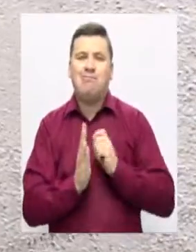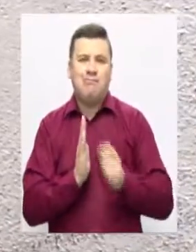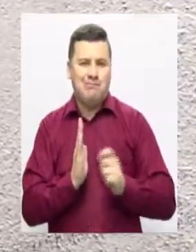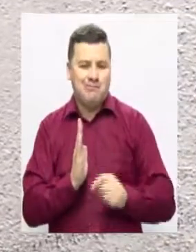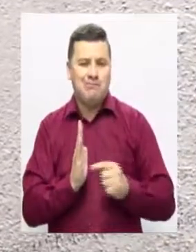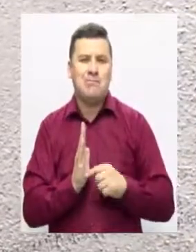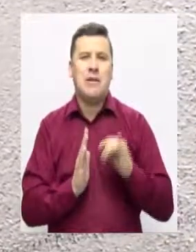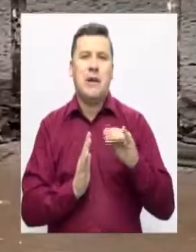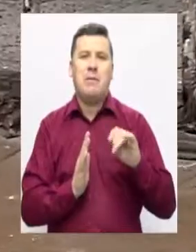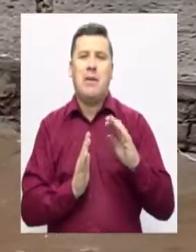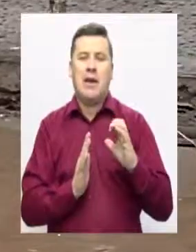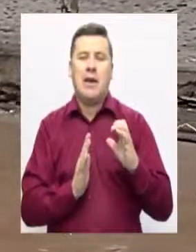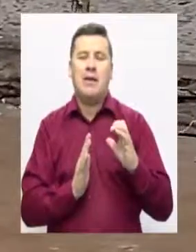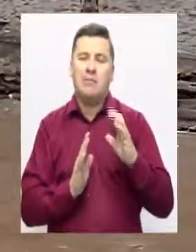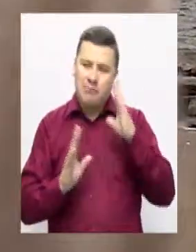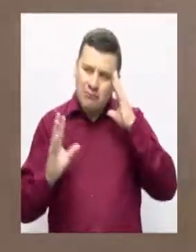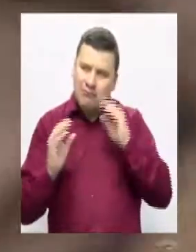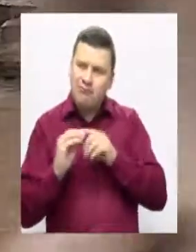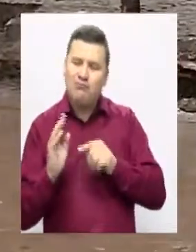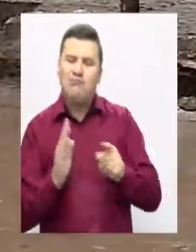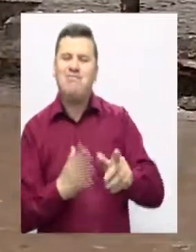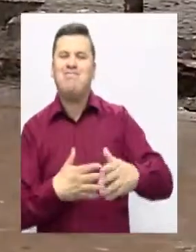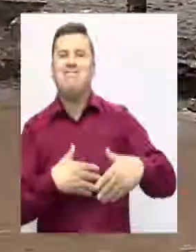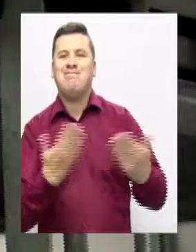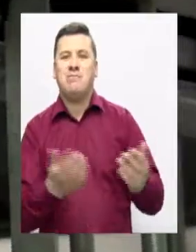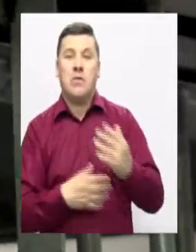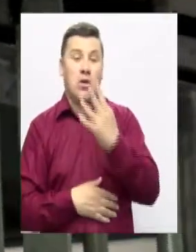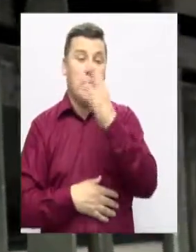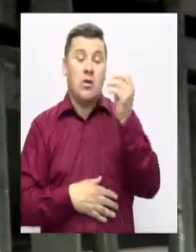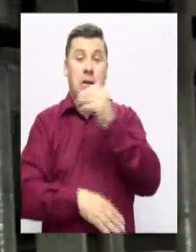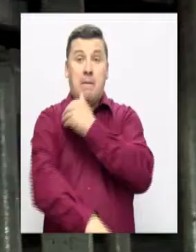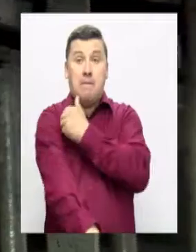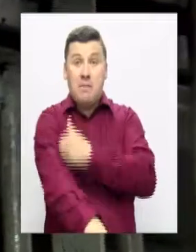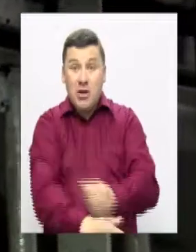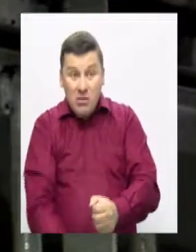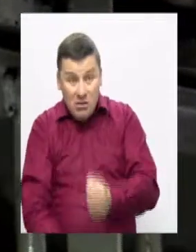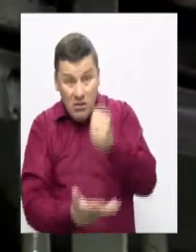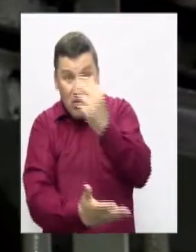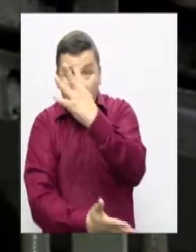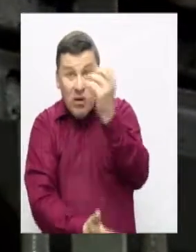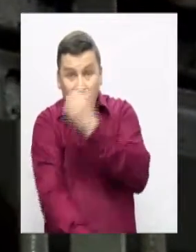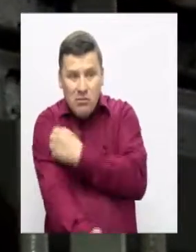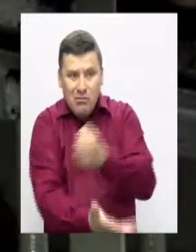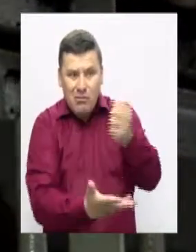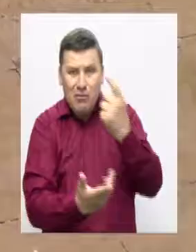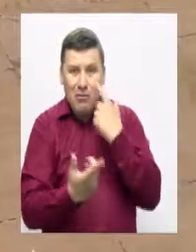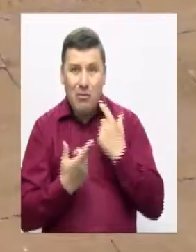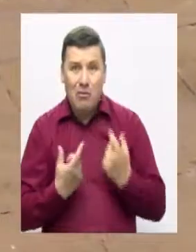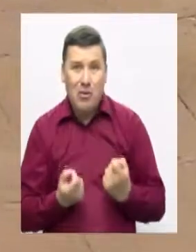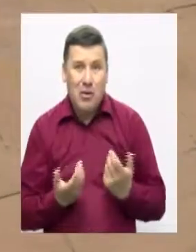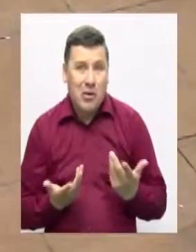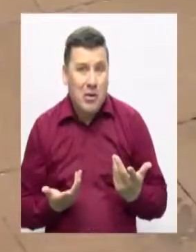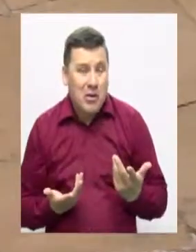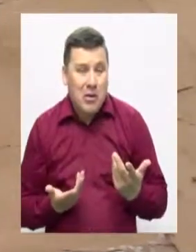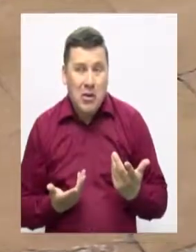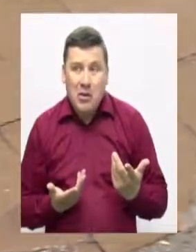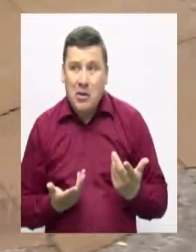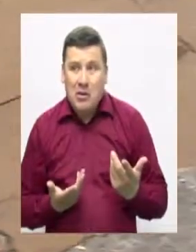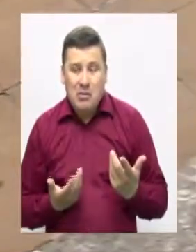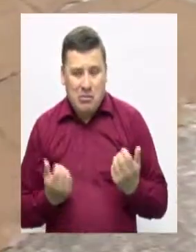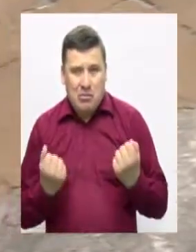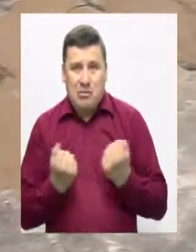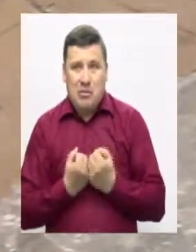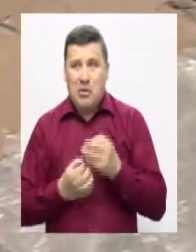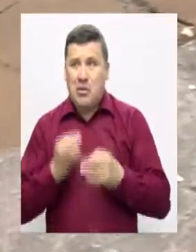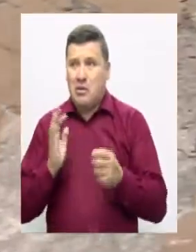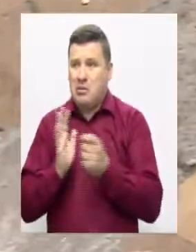con los PEC y con FONAE, porque 400 millones de pesos para un establecimiento donde de cabecera de